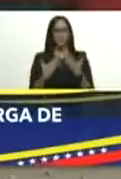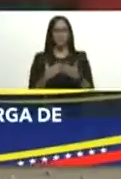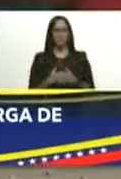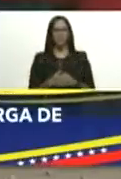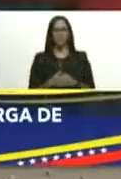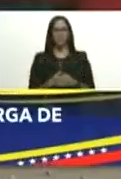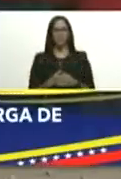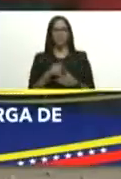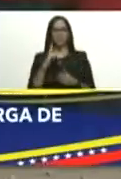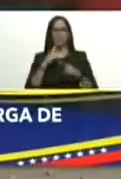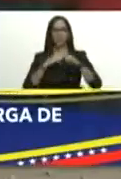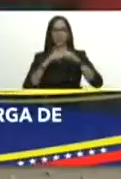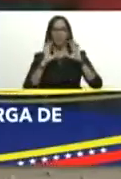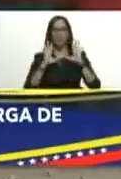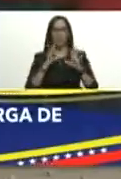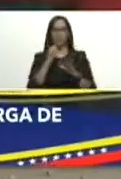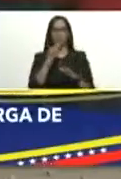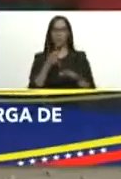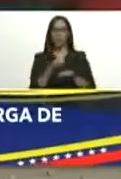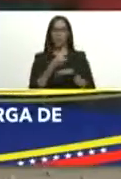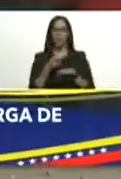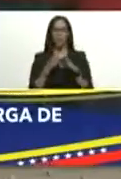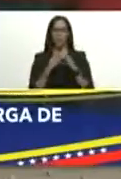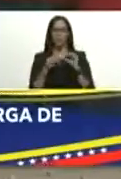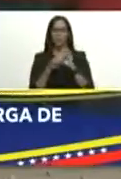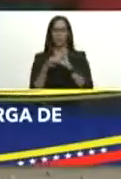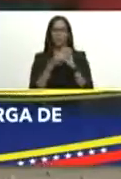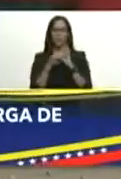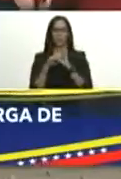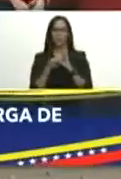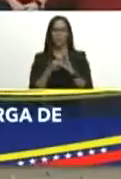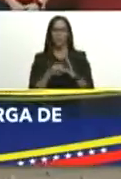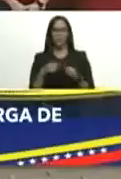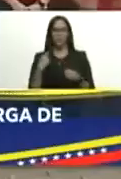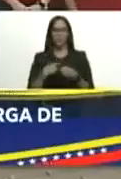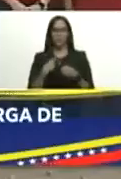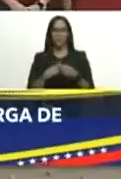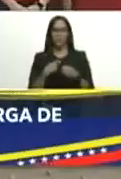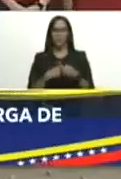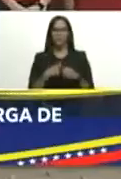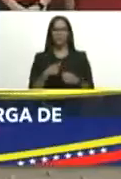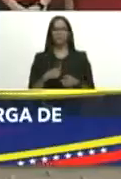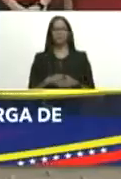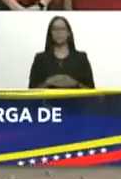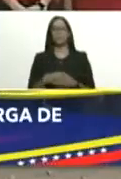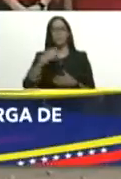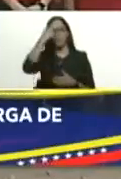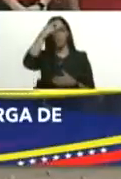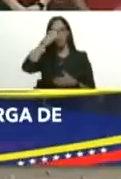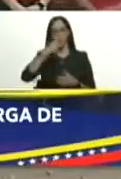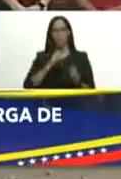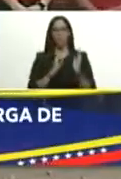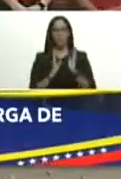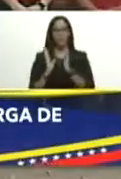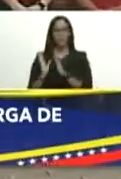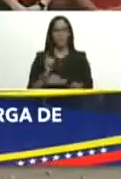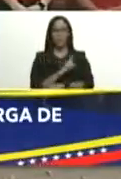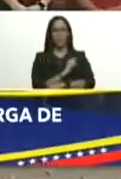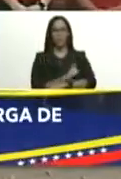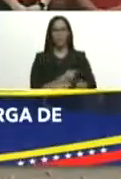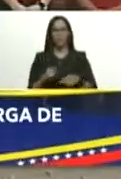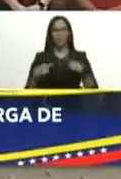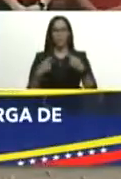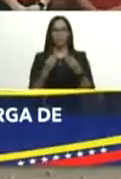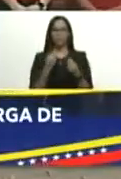del 1x10 de buen gobierno, todos unidos, desde PDVSA Gas Comunal, el pueblo organizado, el poder popular.